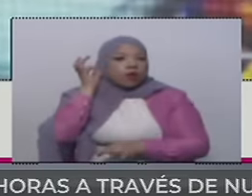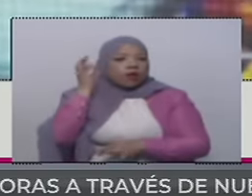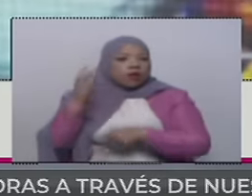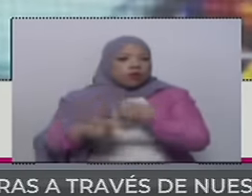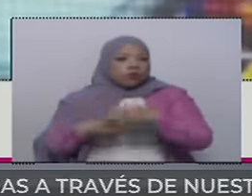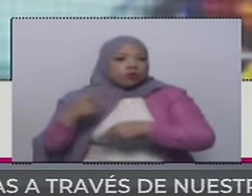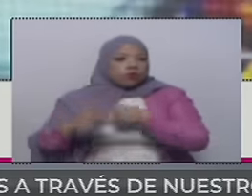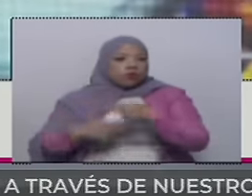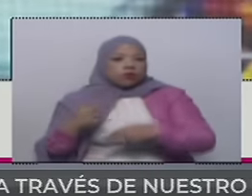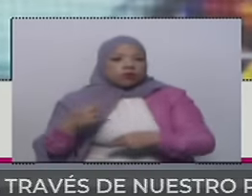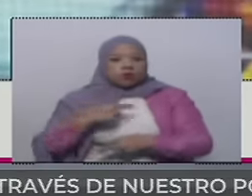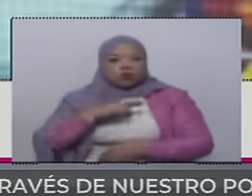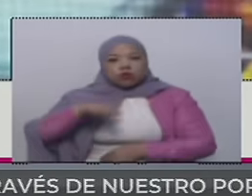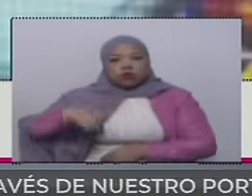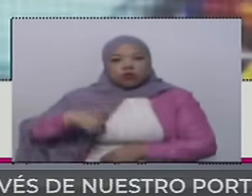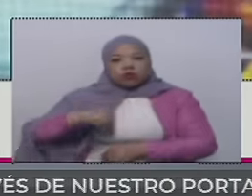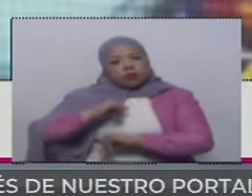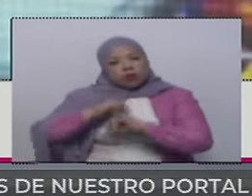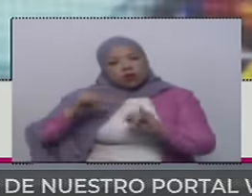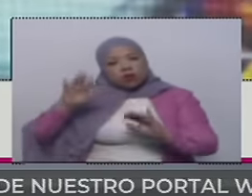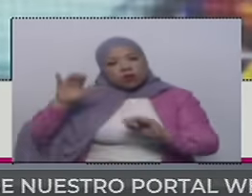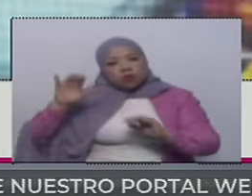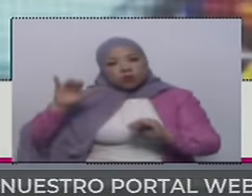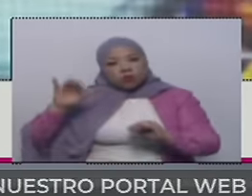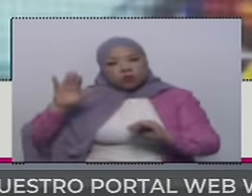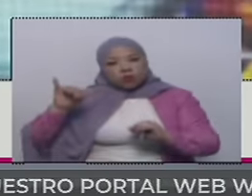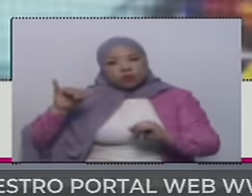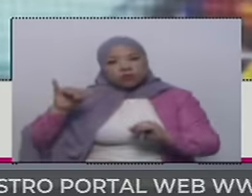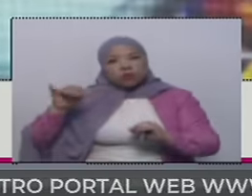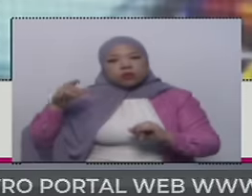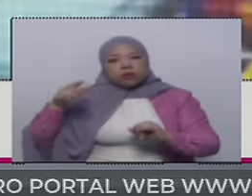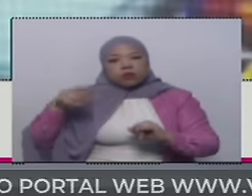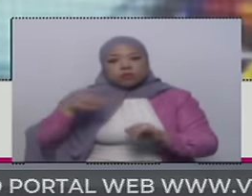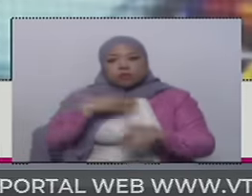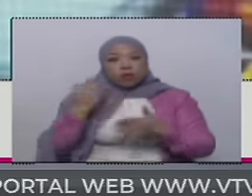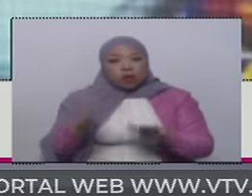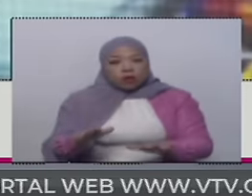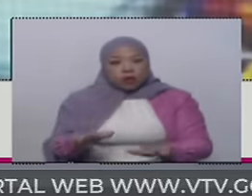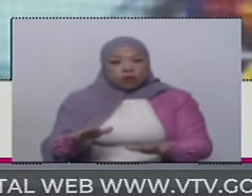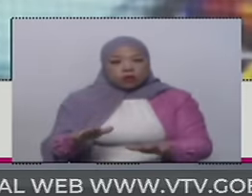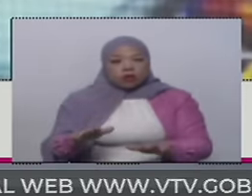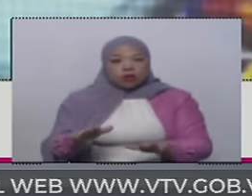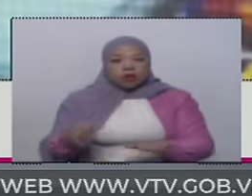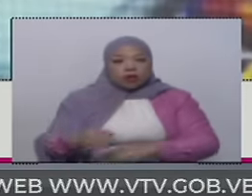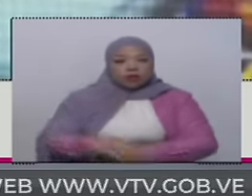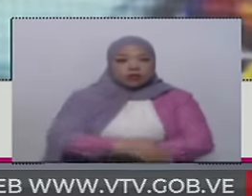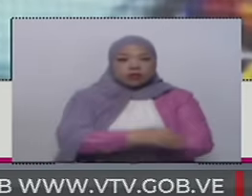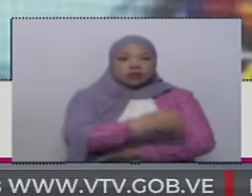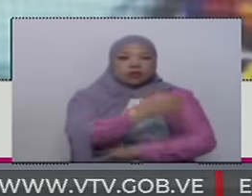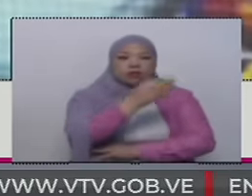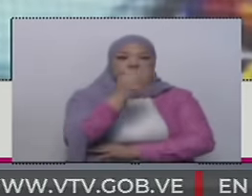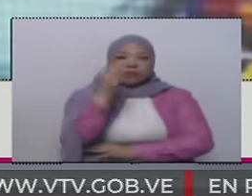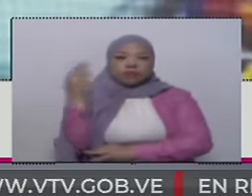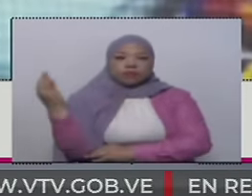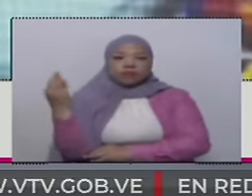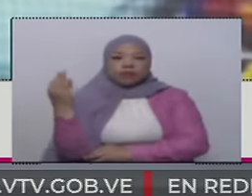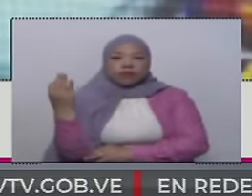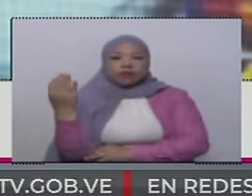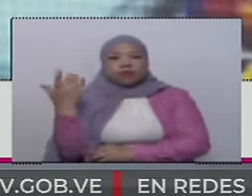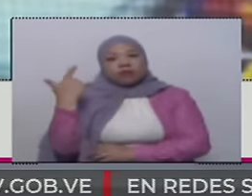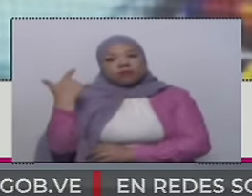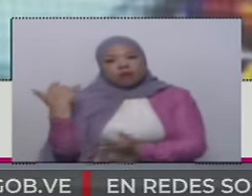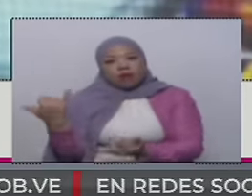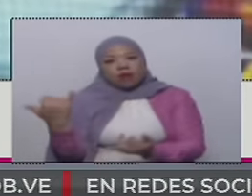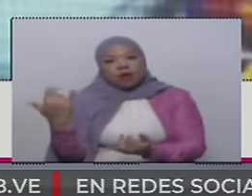se despidió de nosotros y se fue por allá. Seguro está la Caperucita